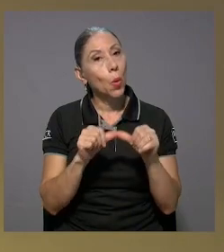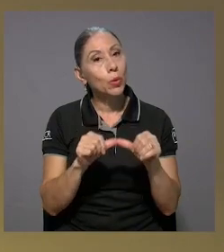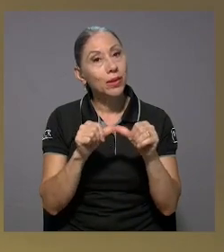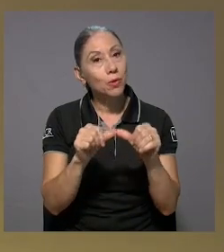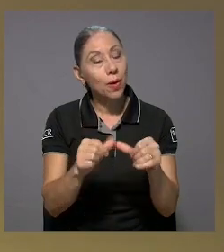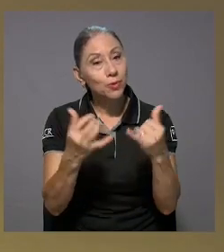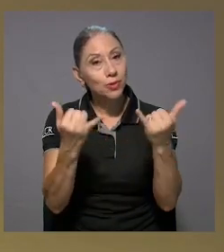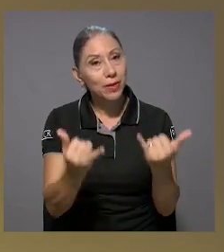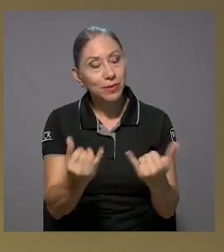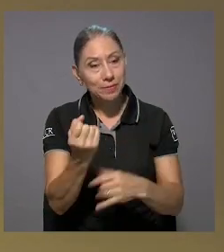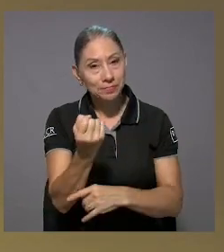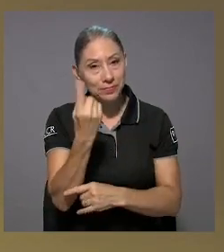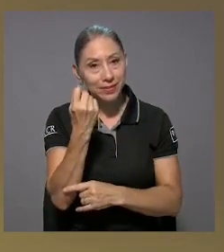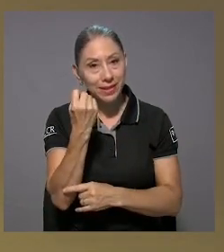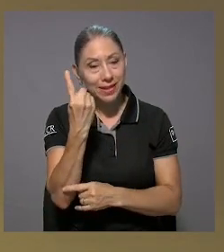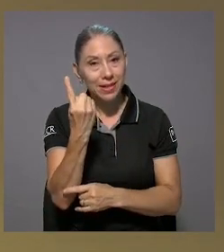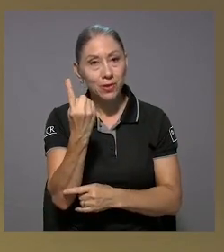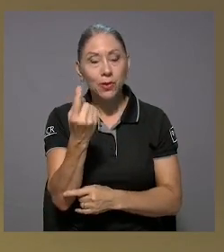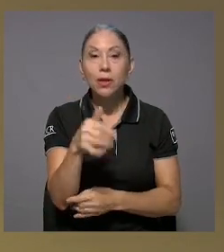Continuamos